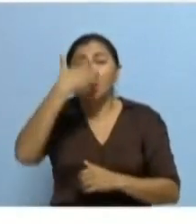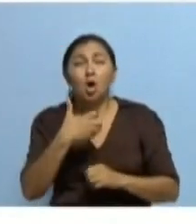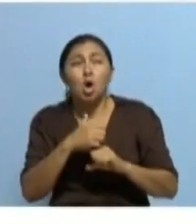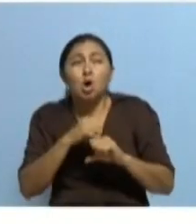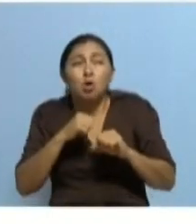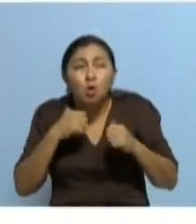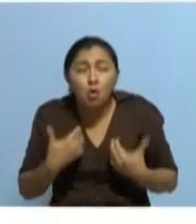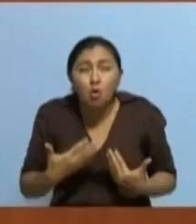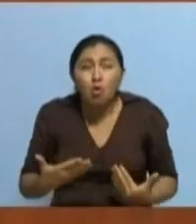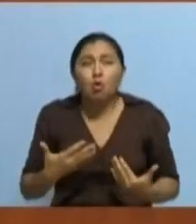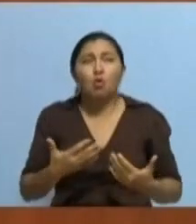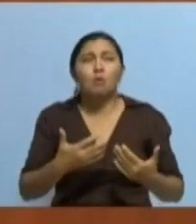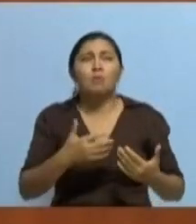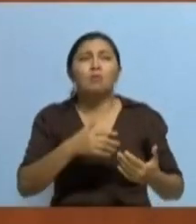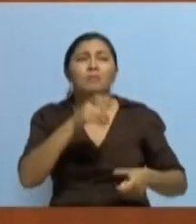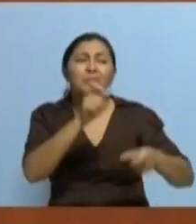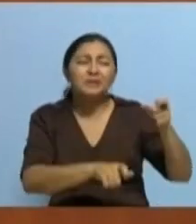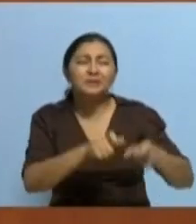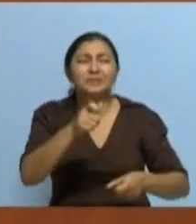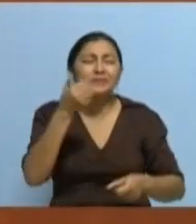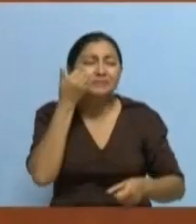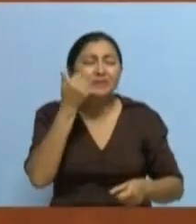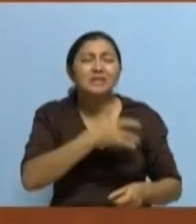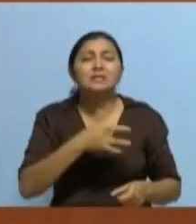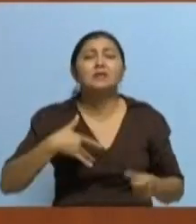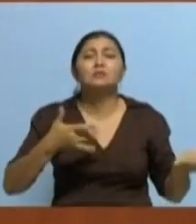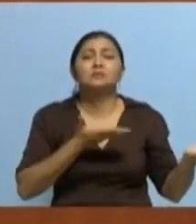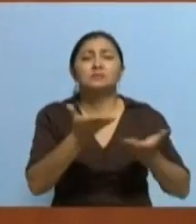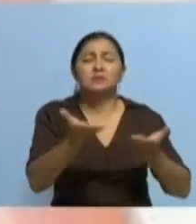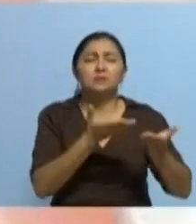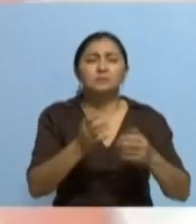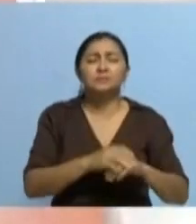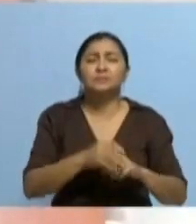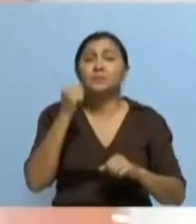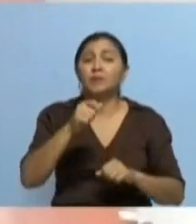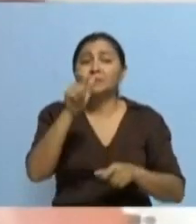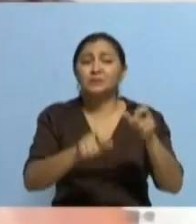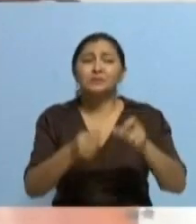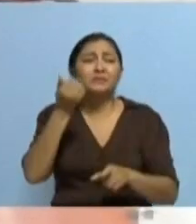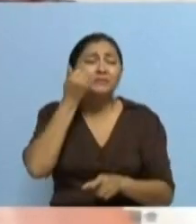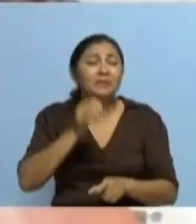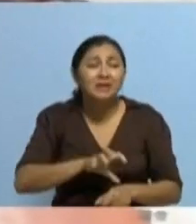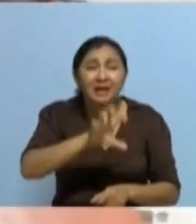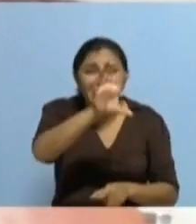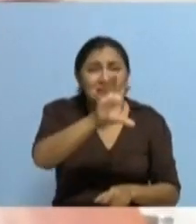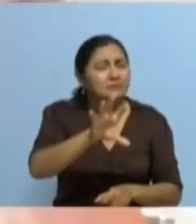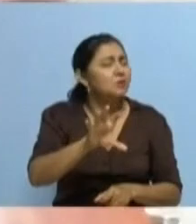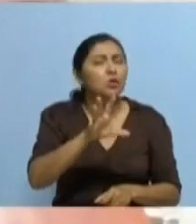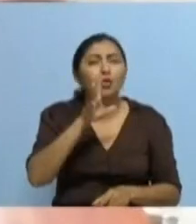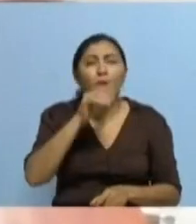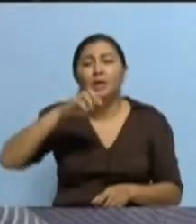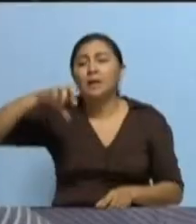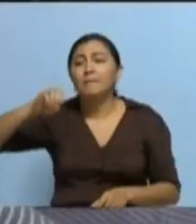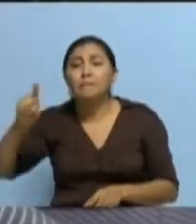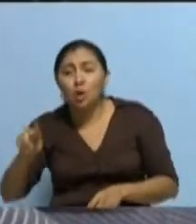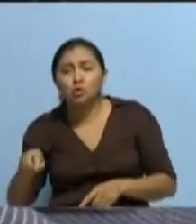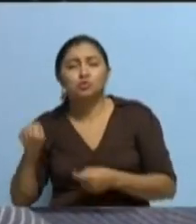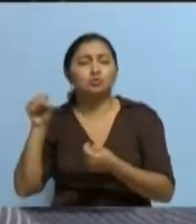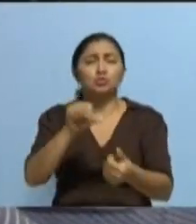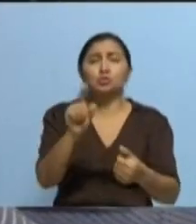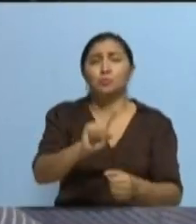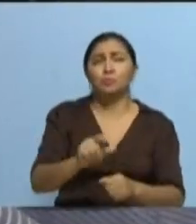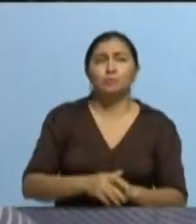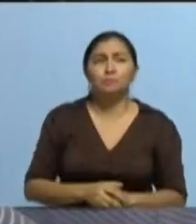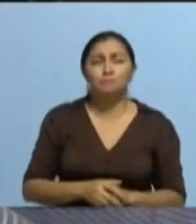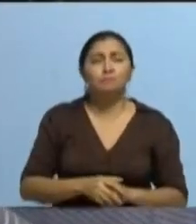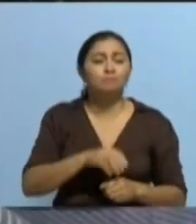pacientes oncológicos son los que más padecen por sus tratamientos, que en la mayoría de las ocasiones no los cubre el plan obligatorio de salud. El distrito,